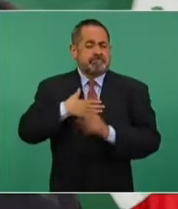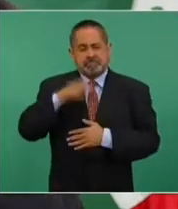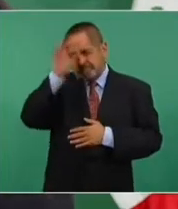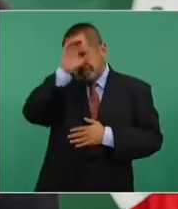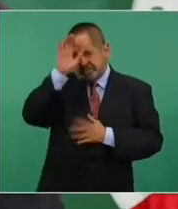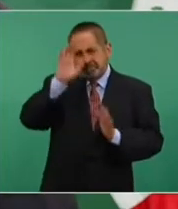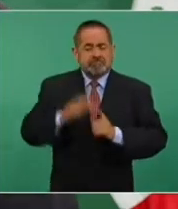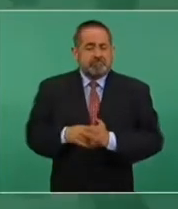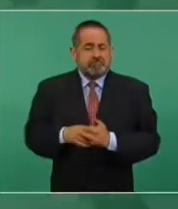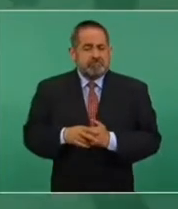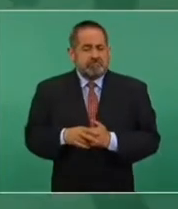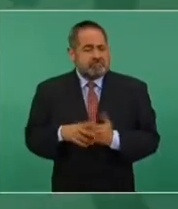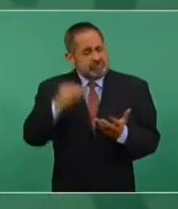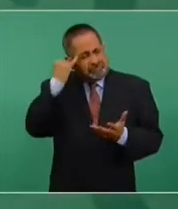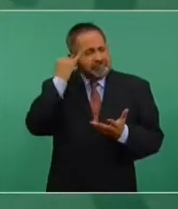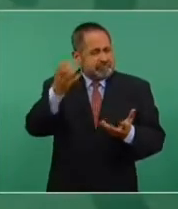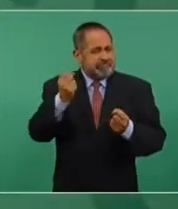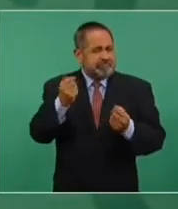Imagínense cuántas cosas, ¿no?